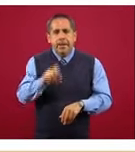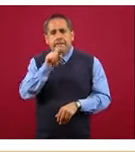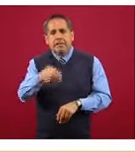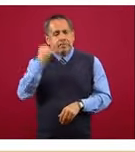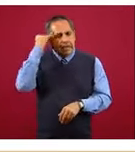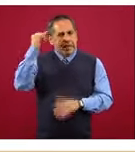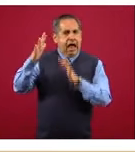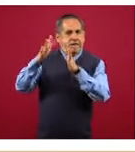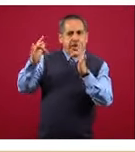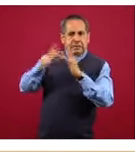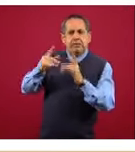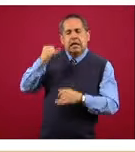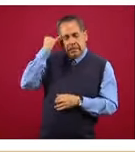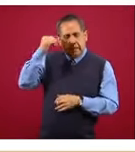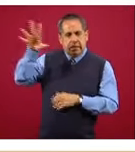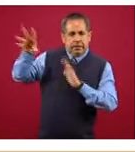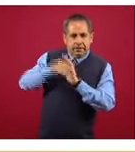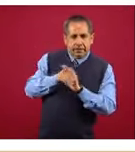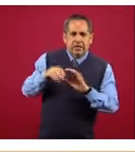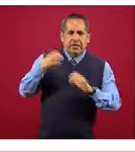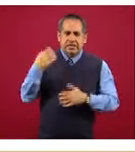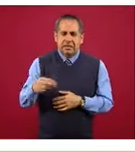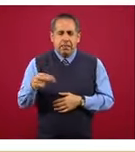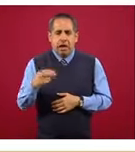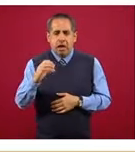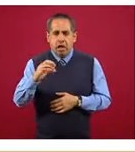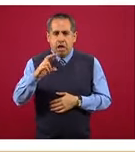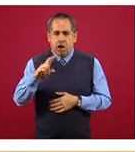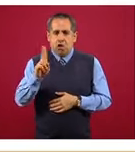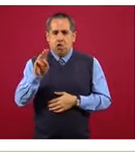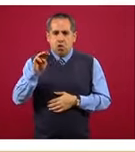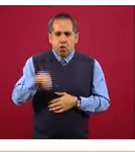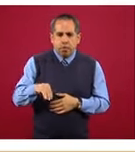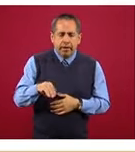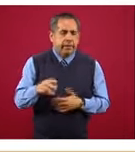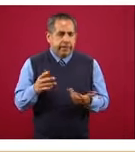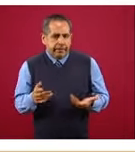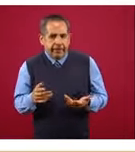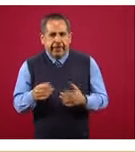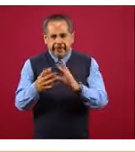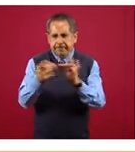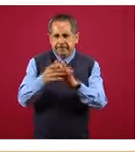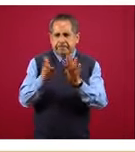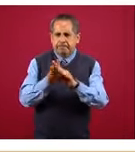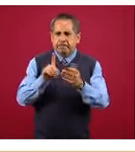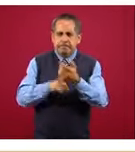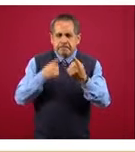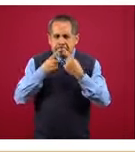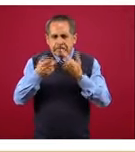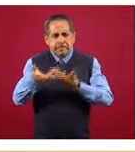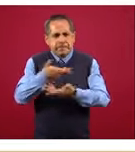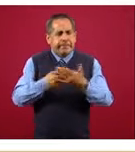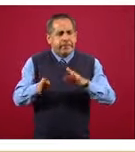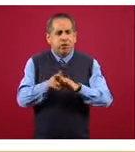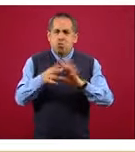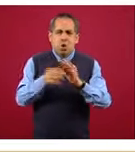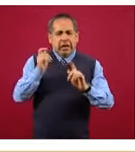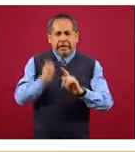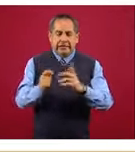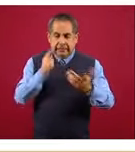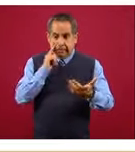Regulador de Urgencias Médicas, que son los famosos CRUM, el Centro Regulador de Urgencias Médicas, que al ratito vamos a ver, en la que siga vamos a ver cómo se